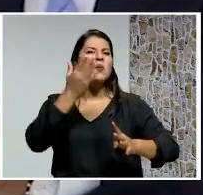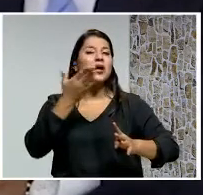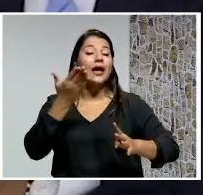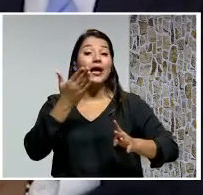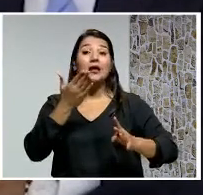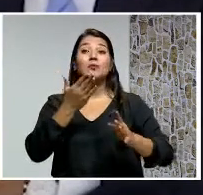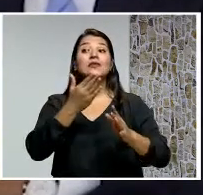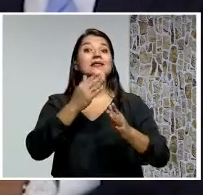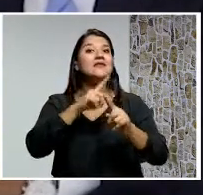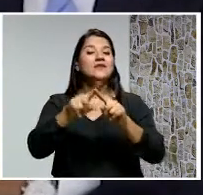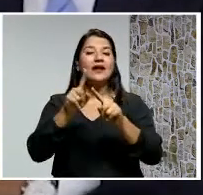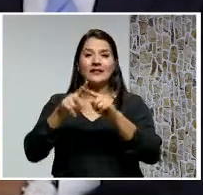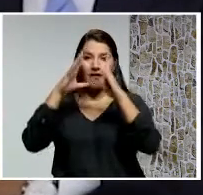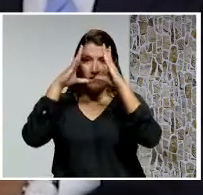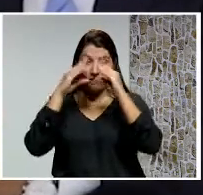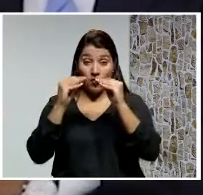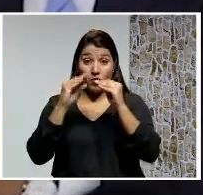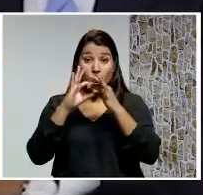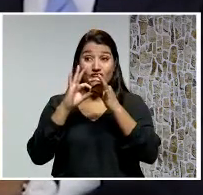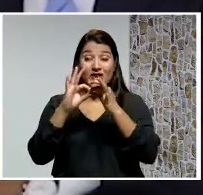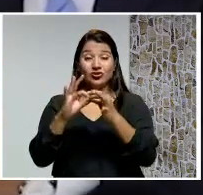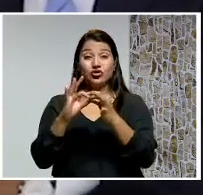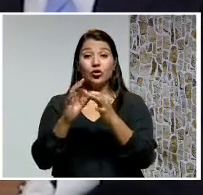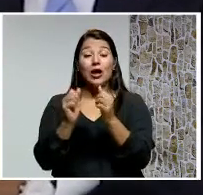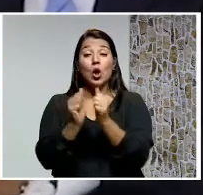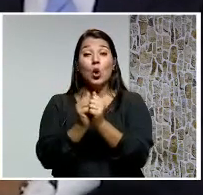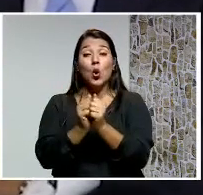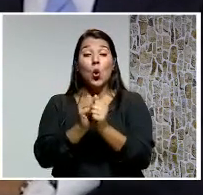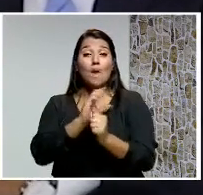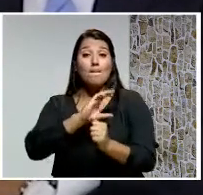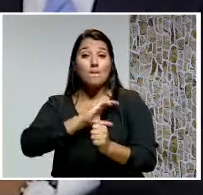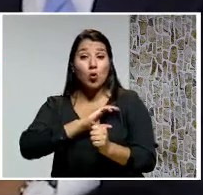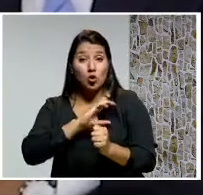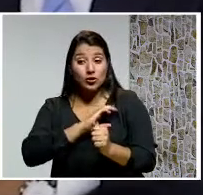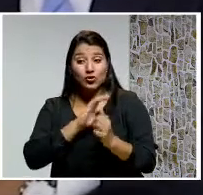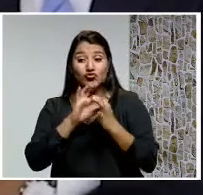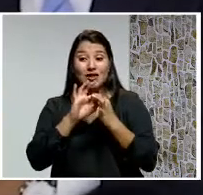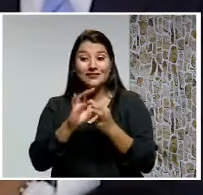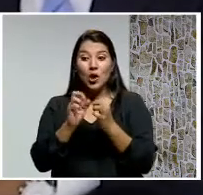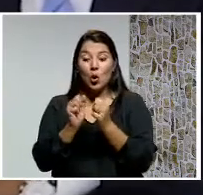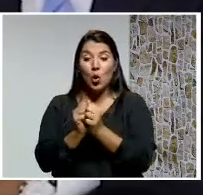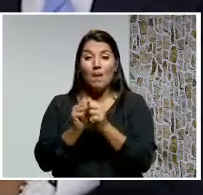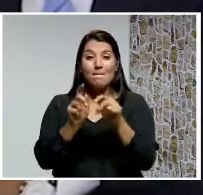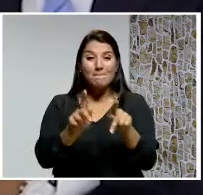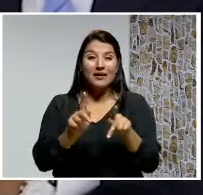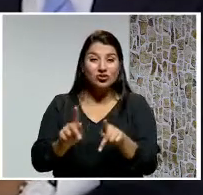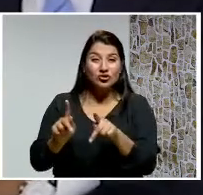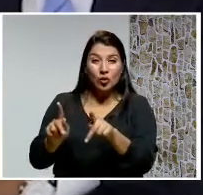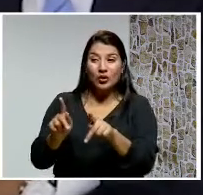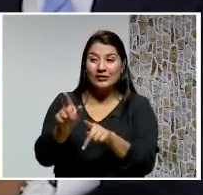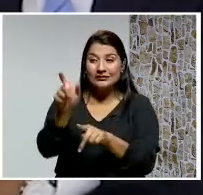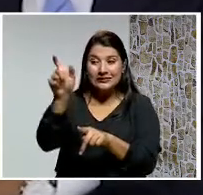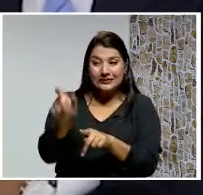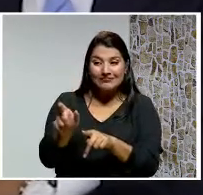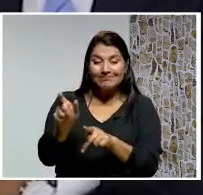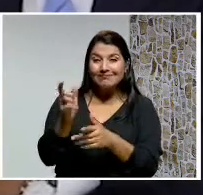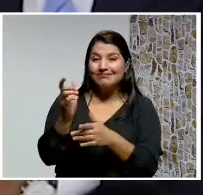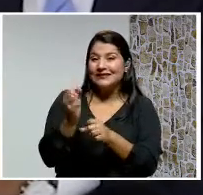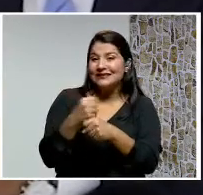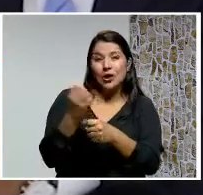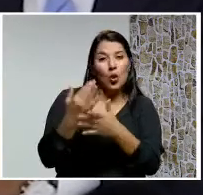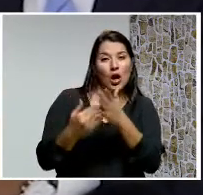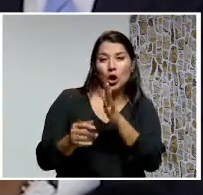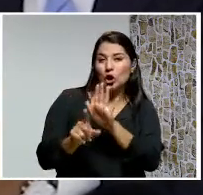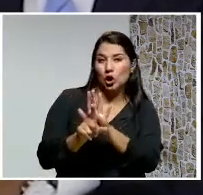perspectiva policial, que se relaciona con datos de personas investigadas y que se pone al servicio de todas